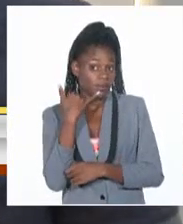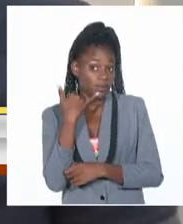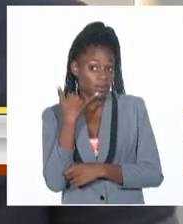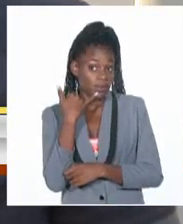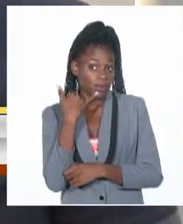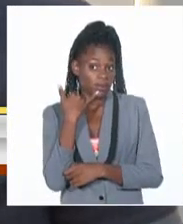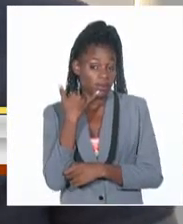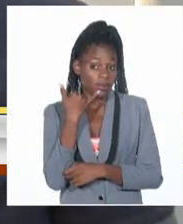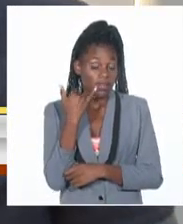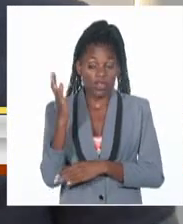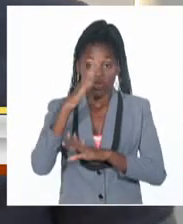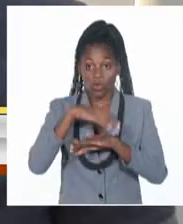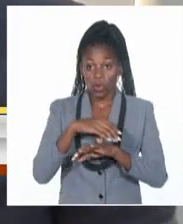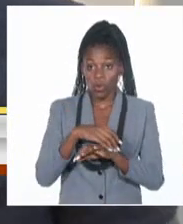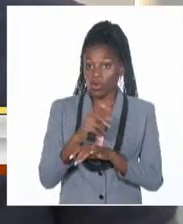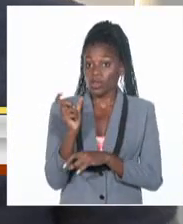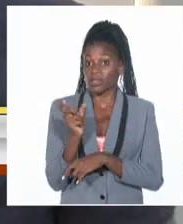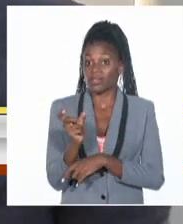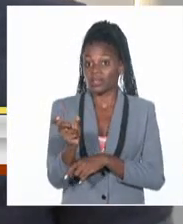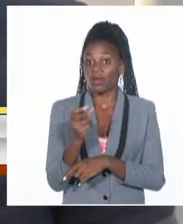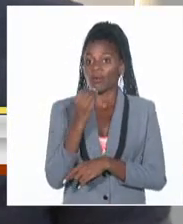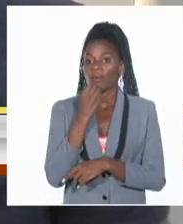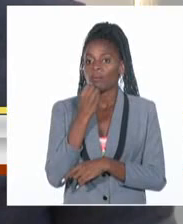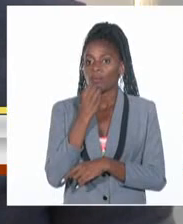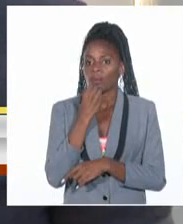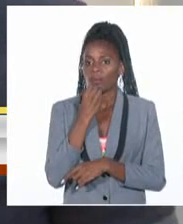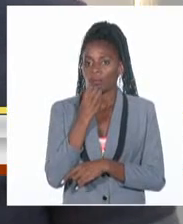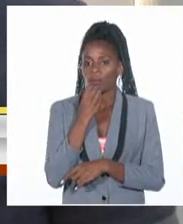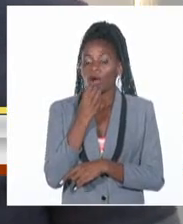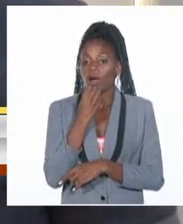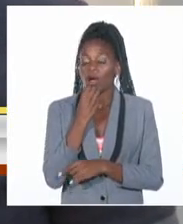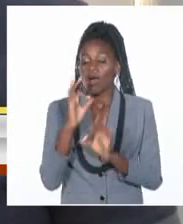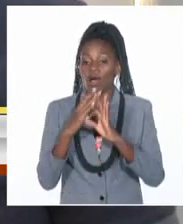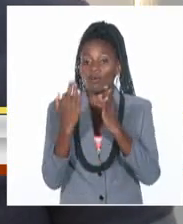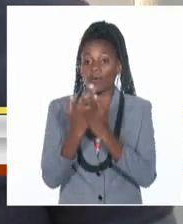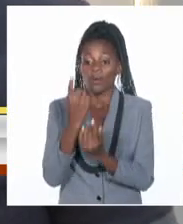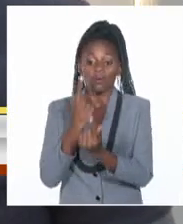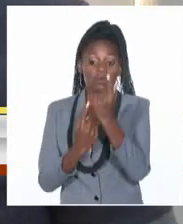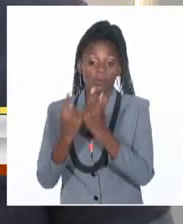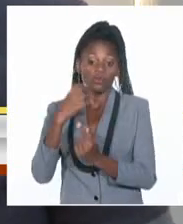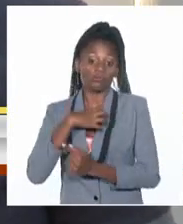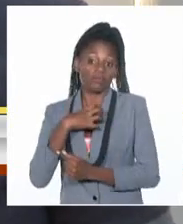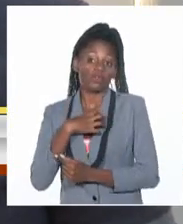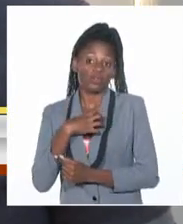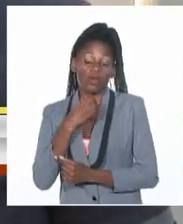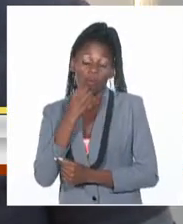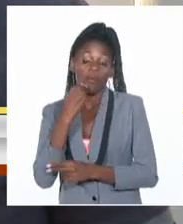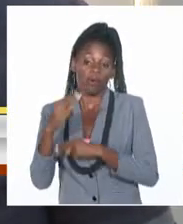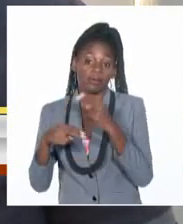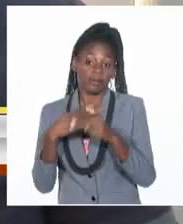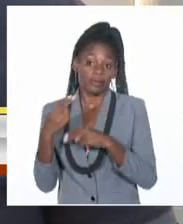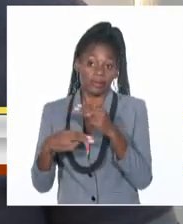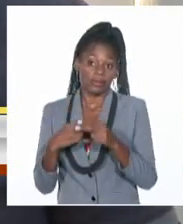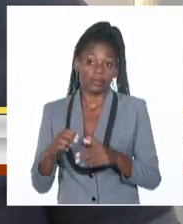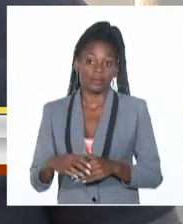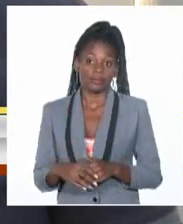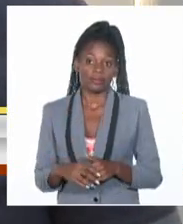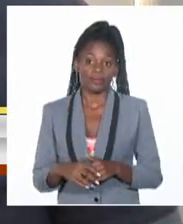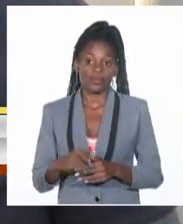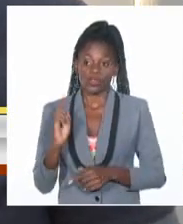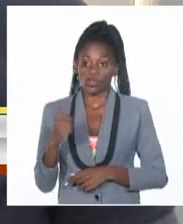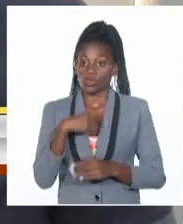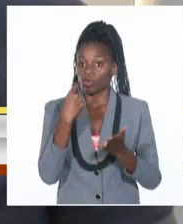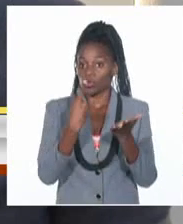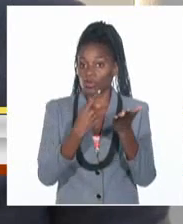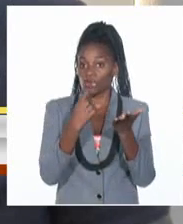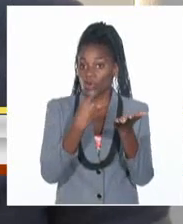y que no tengan la tarjeta, siempre podrán contar dentro del núcleo familiar con alguna persona que pueda hacerlo. Nosotros no le cobramos la electricidad